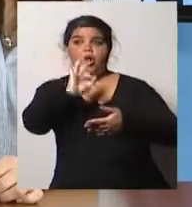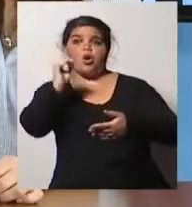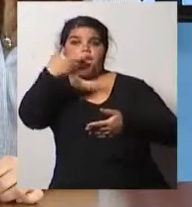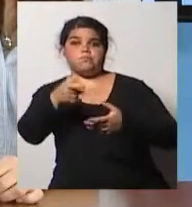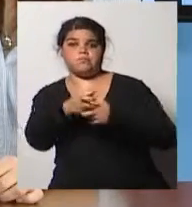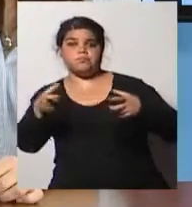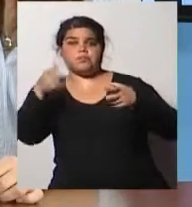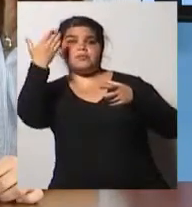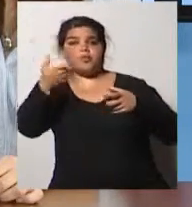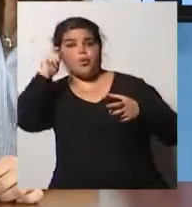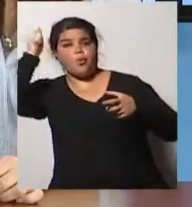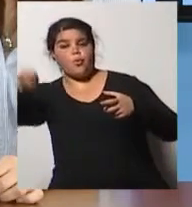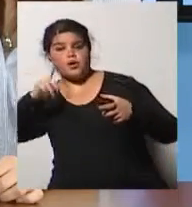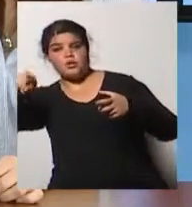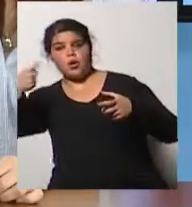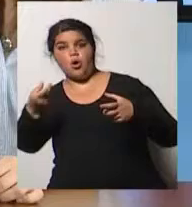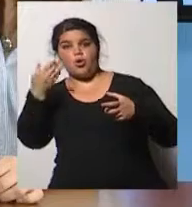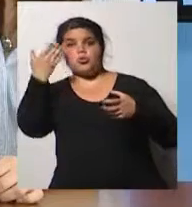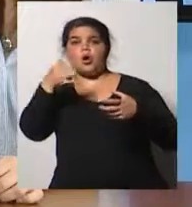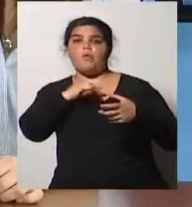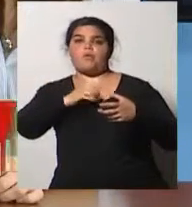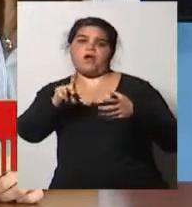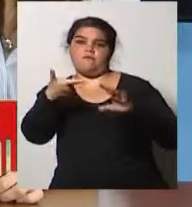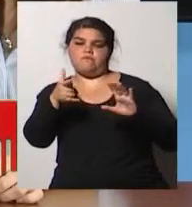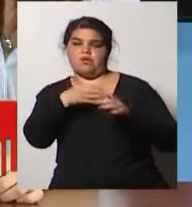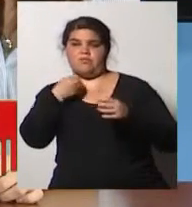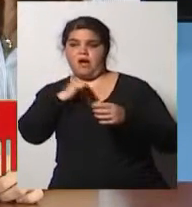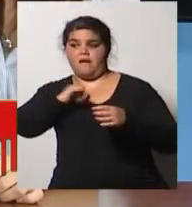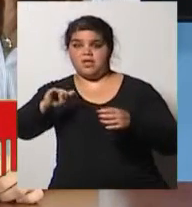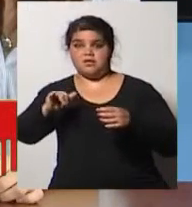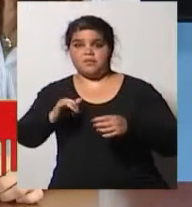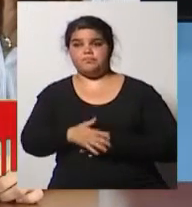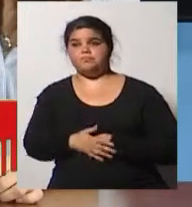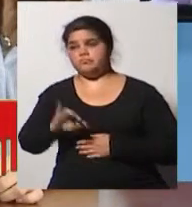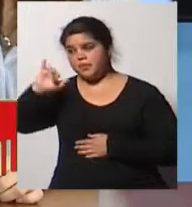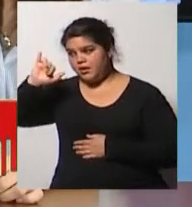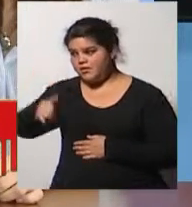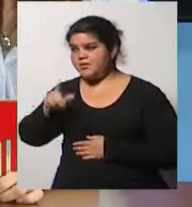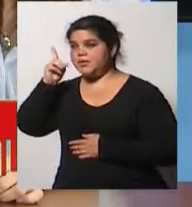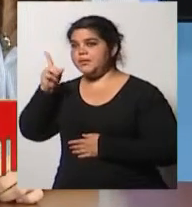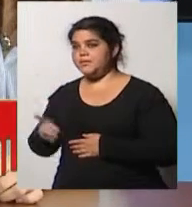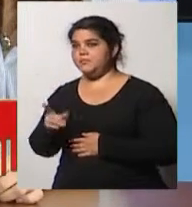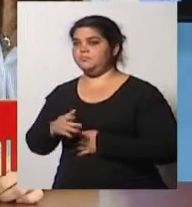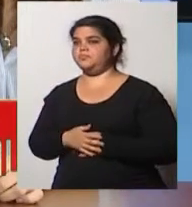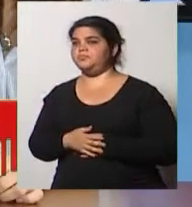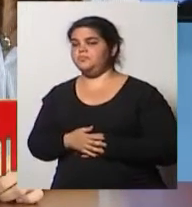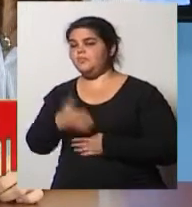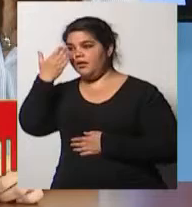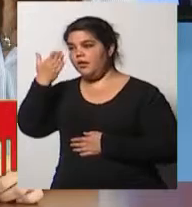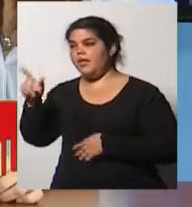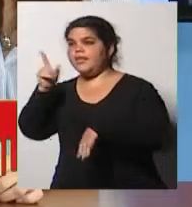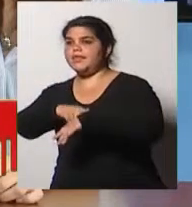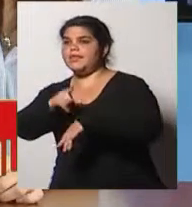se integren los conjueces en el caso de algún fallo, ¿no es así? Correcto. Bien. De todas maneras, que no tenga un